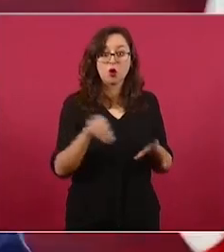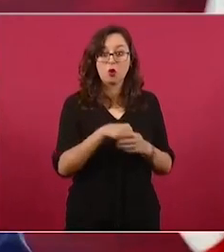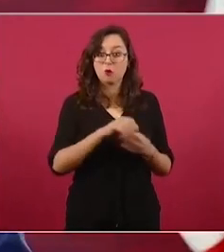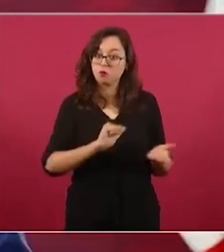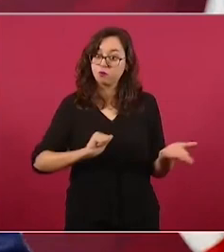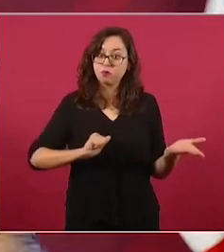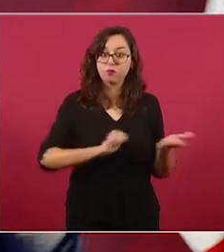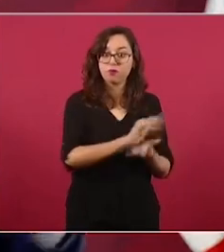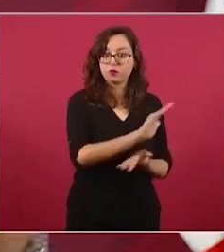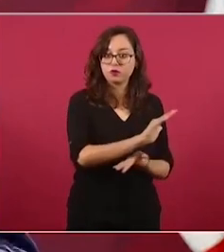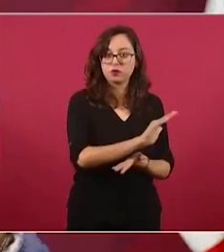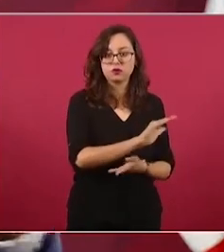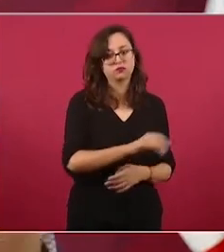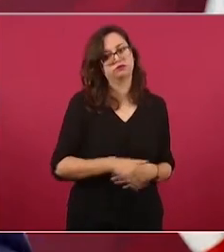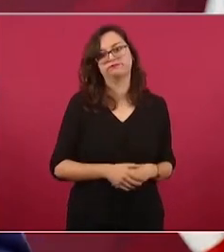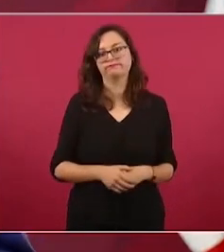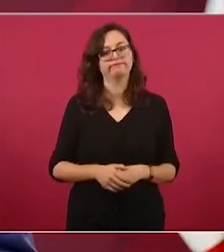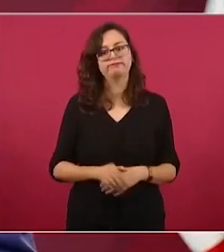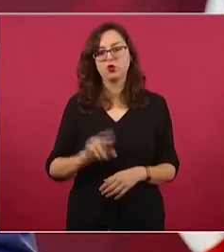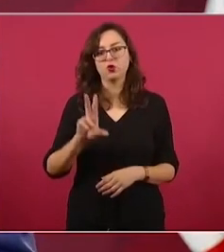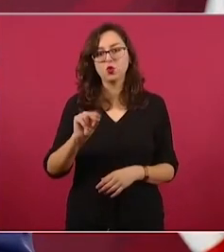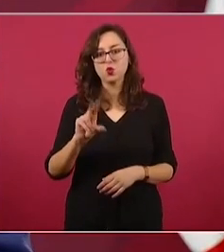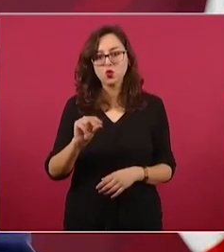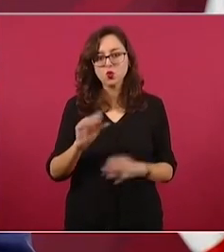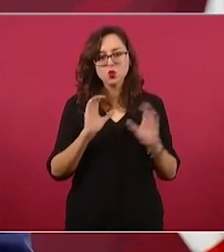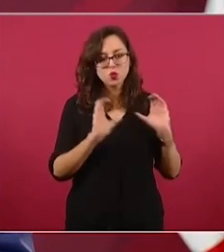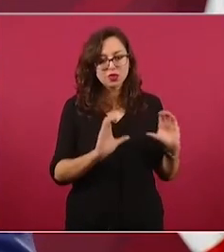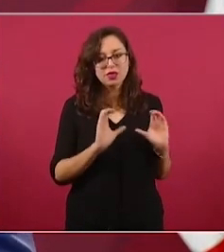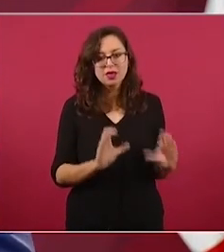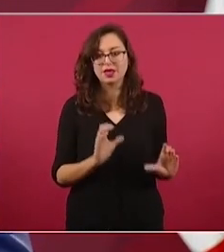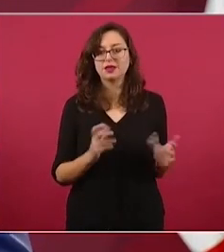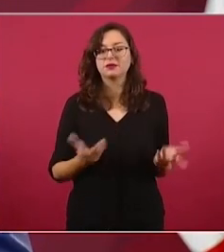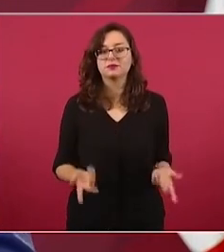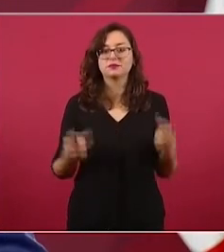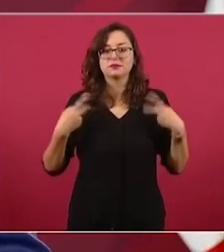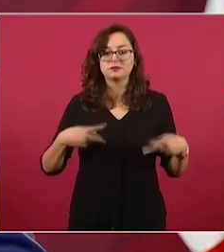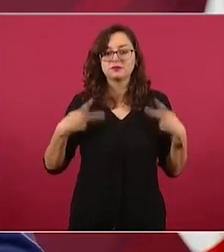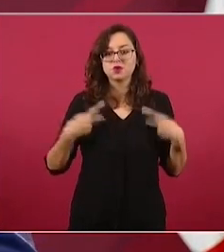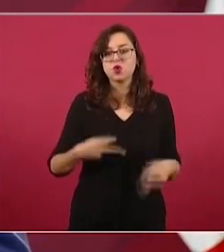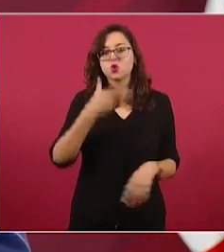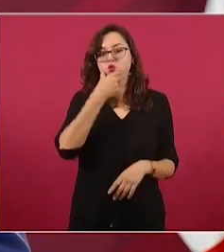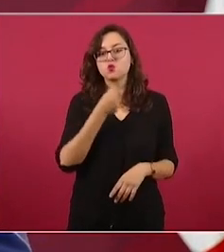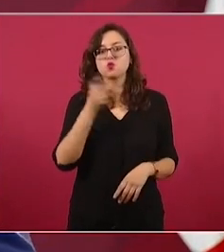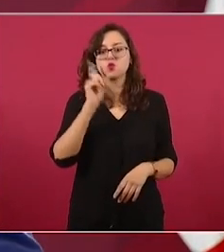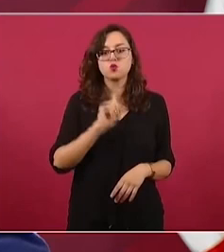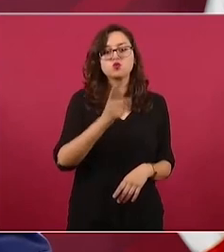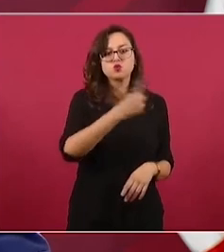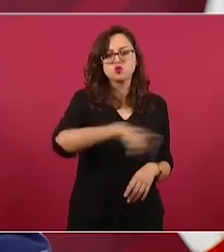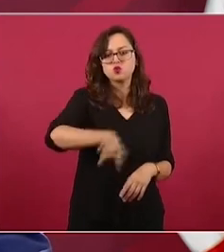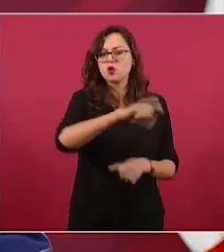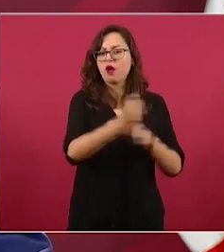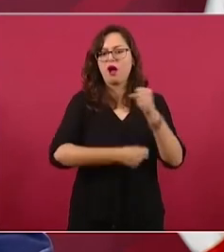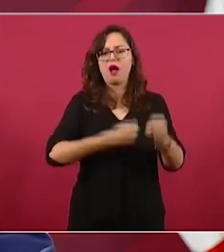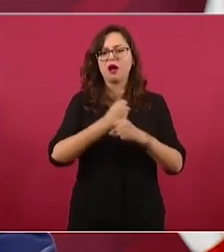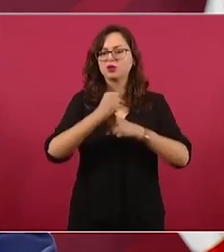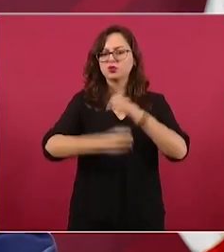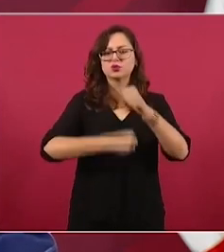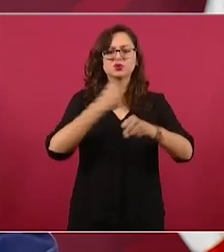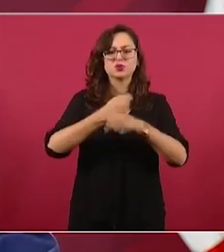a los trabajadores, además que son personas, mujeres, hombres con experiencia